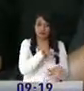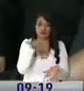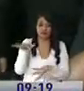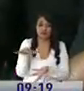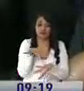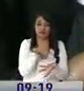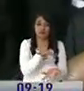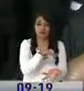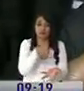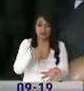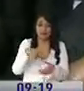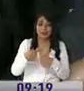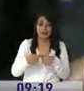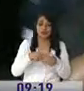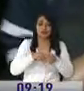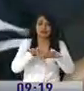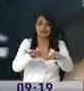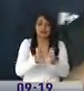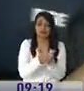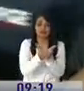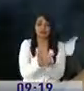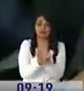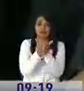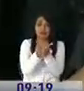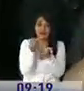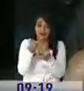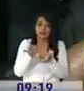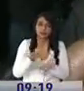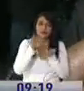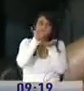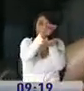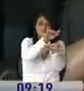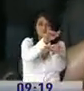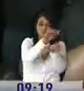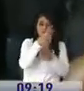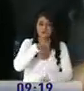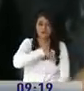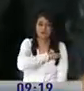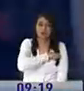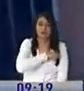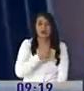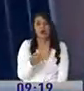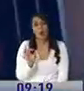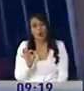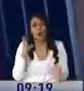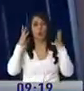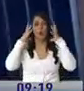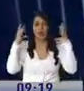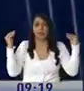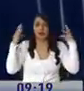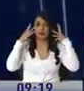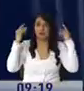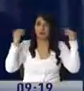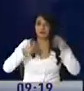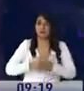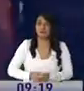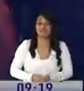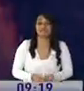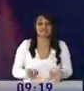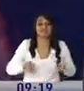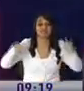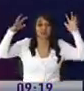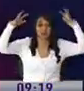traslada desde quito hacia los puertos para de ahí salir hacia España Holanda San Pedro también fue parte del